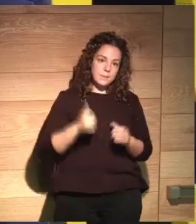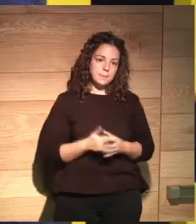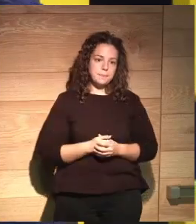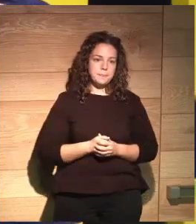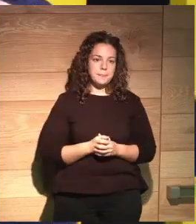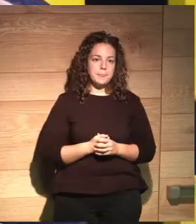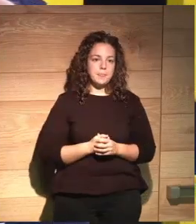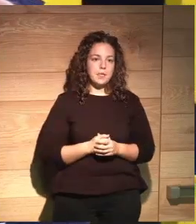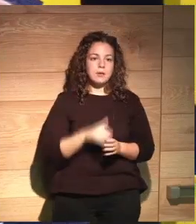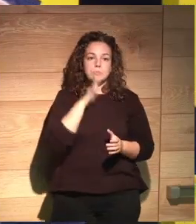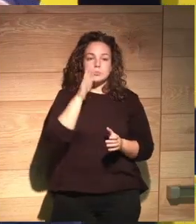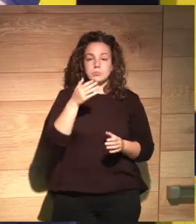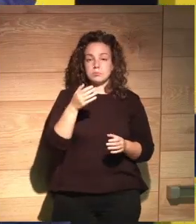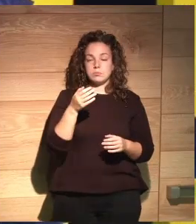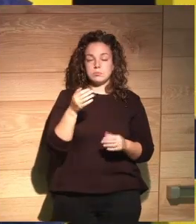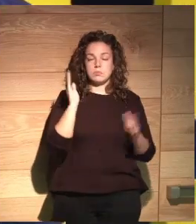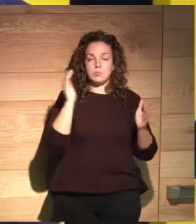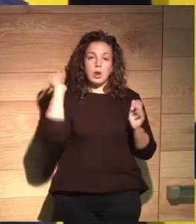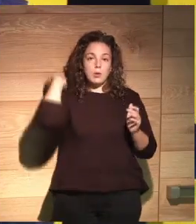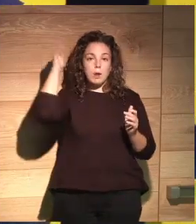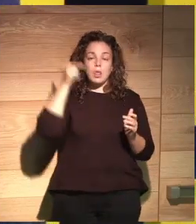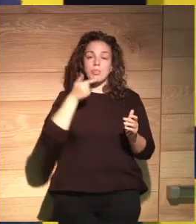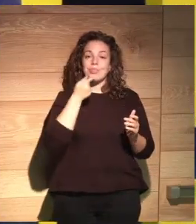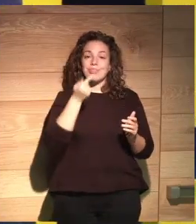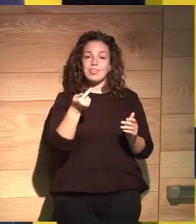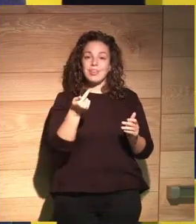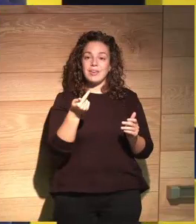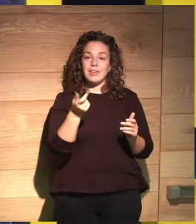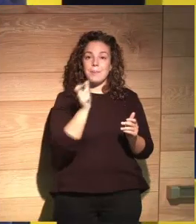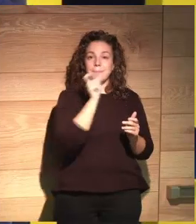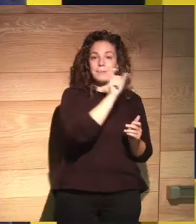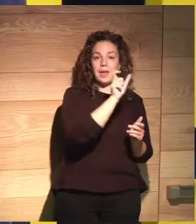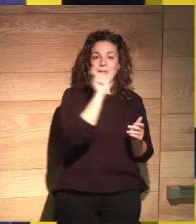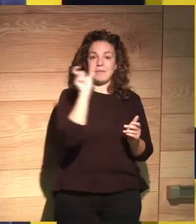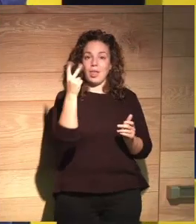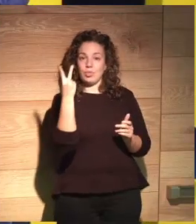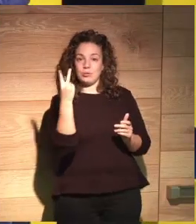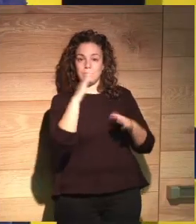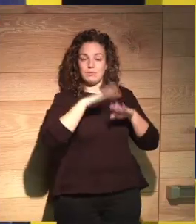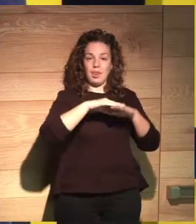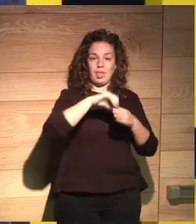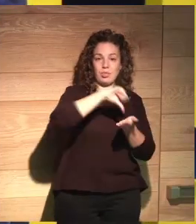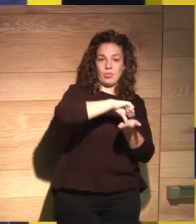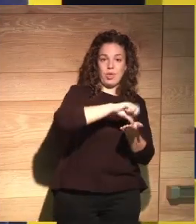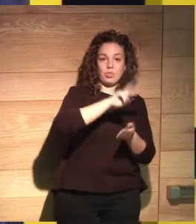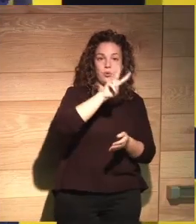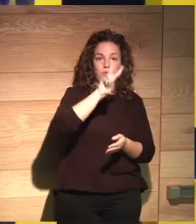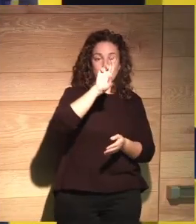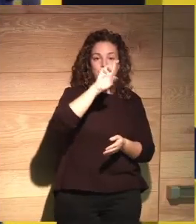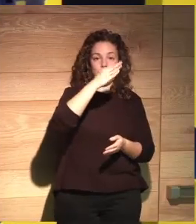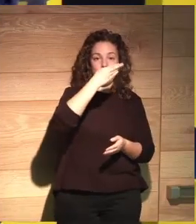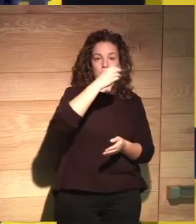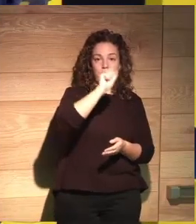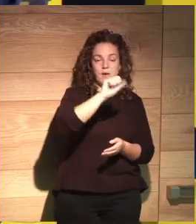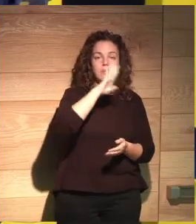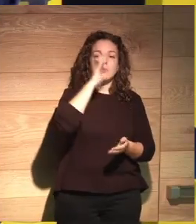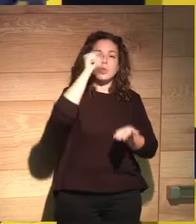igual forma nos decían que habían dos palabras para la ciudad habían burga que la ciudad física